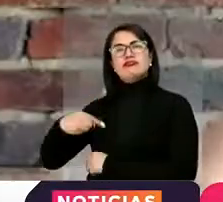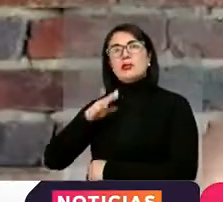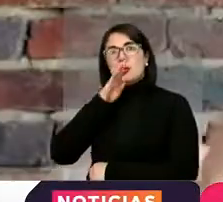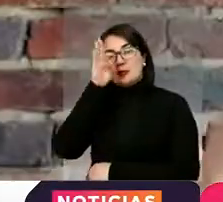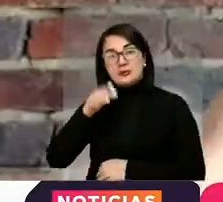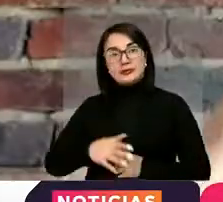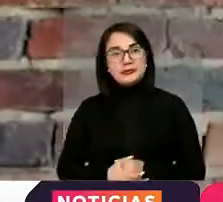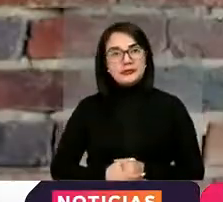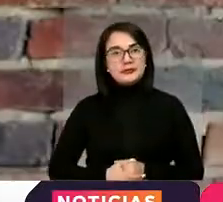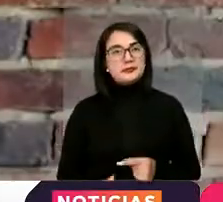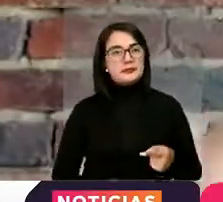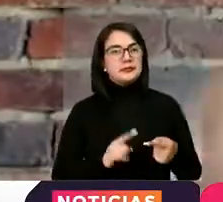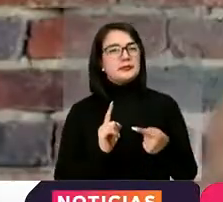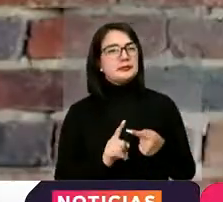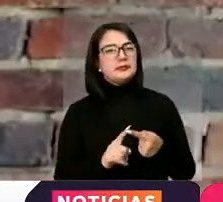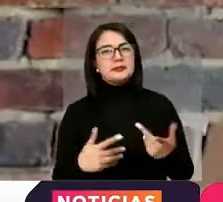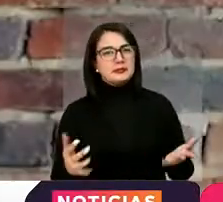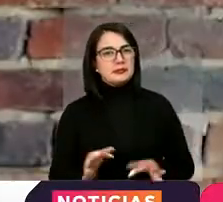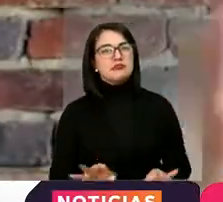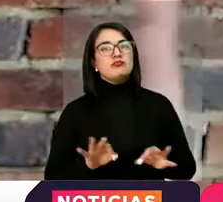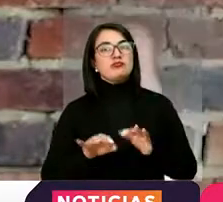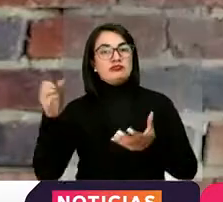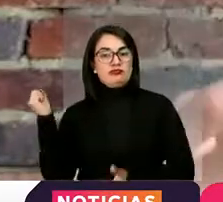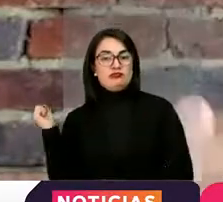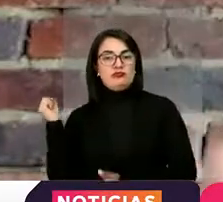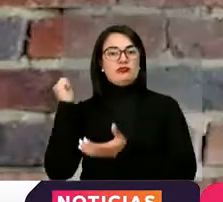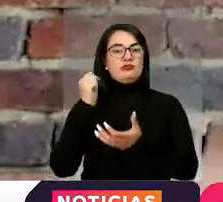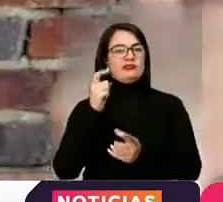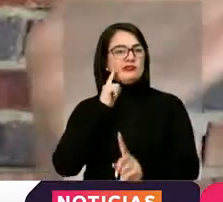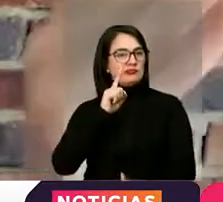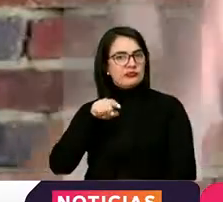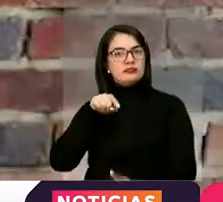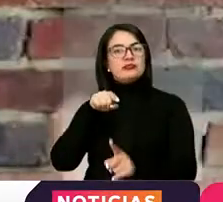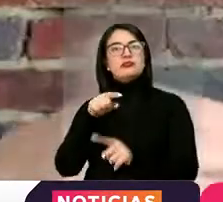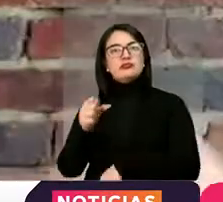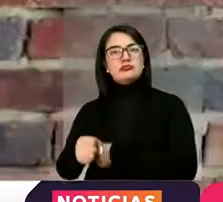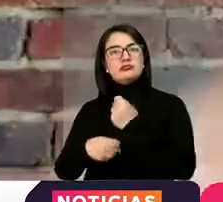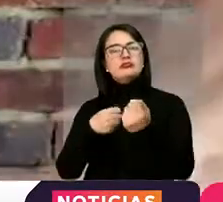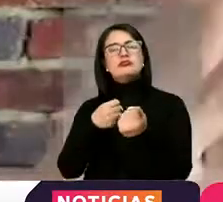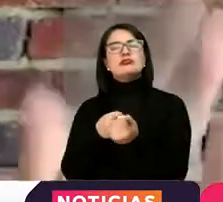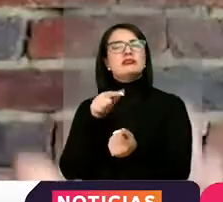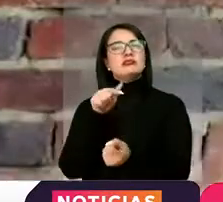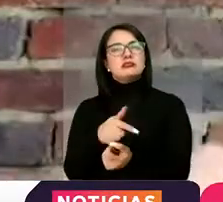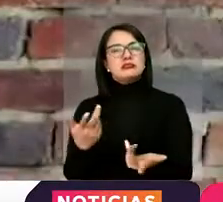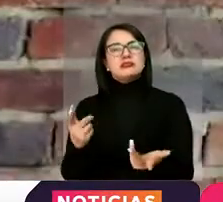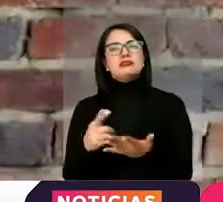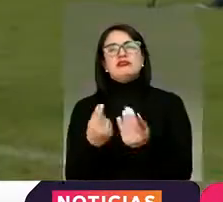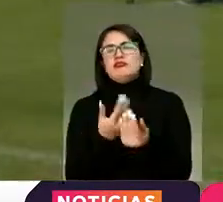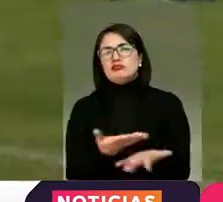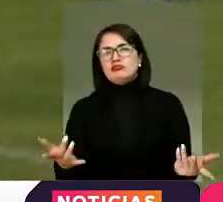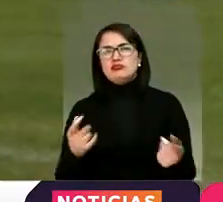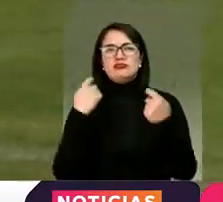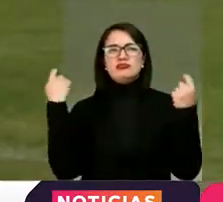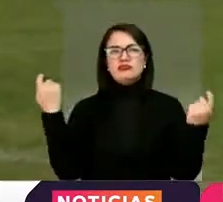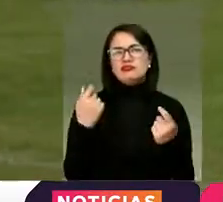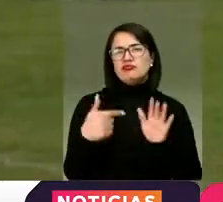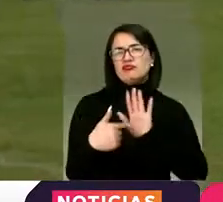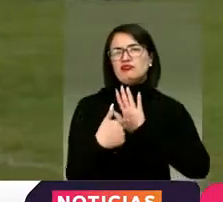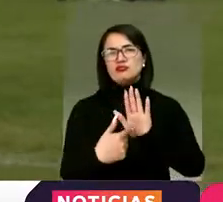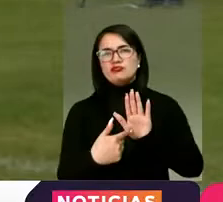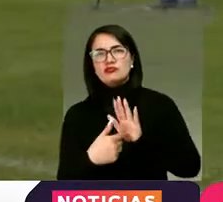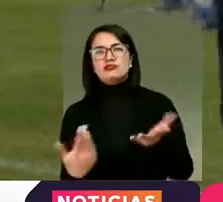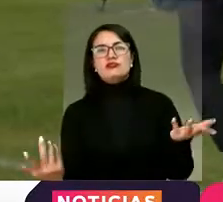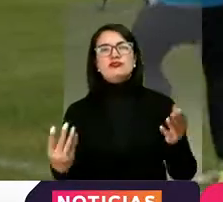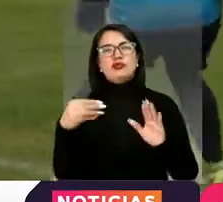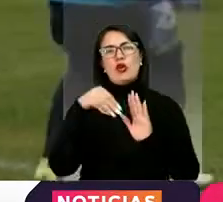es que vamos a contar con unos recursos específicamente destinados a poder tener shooting, producción de contenidos.